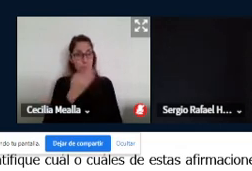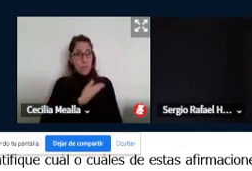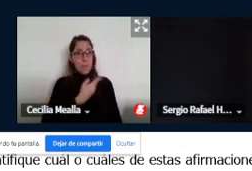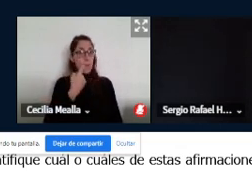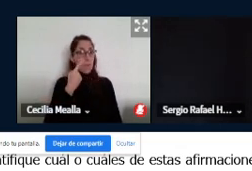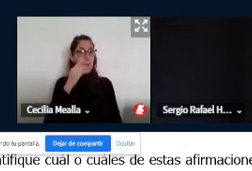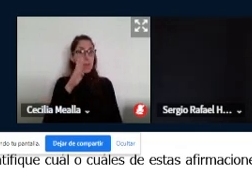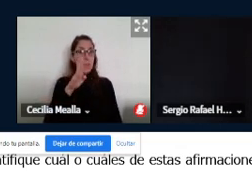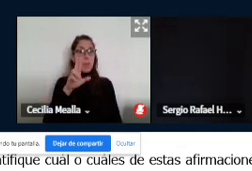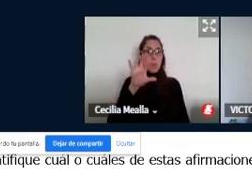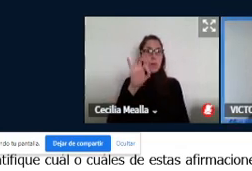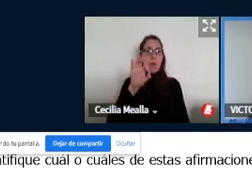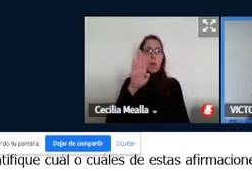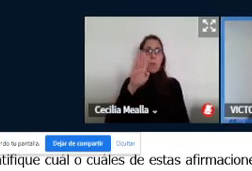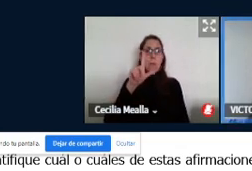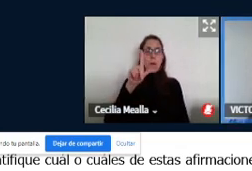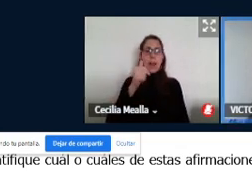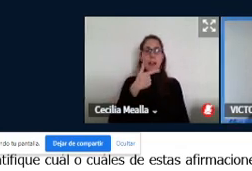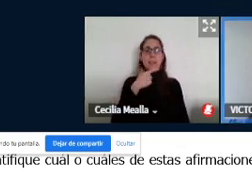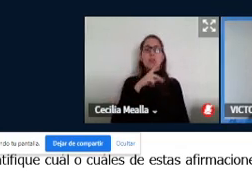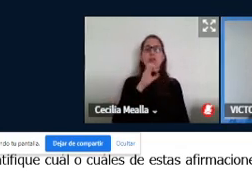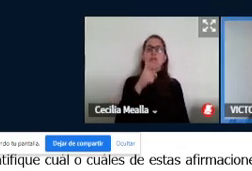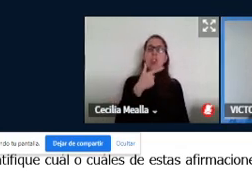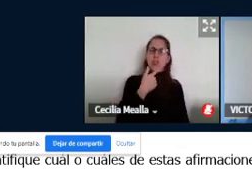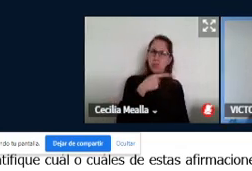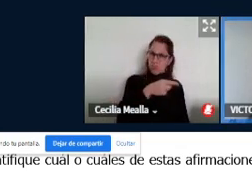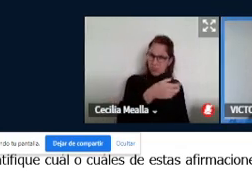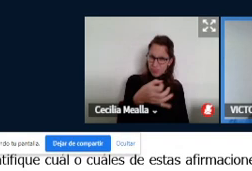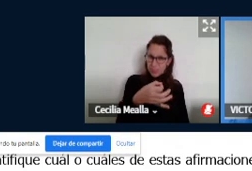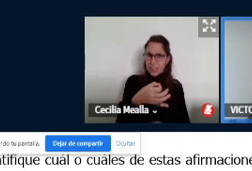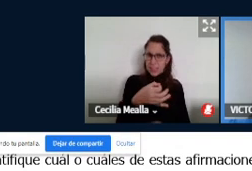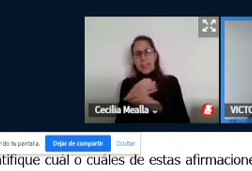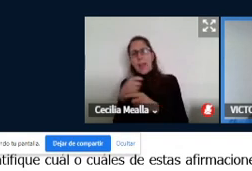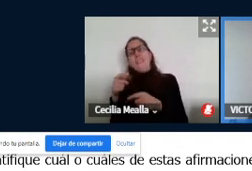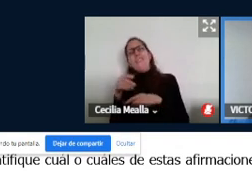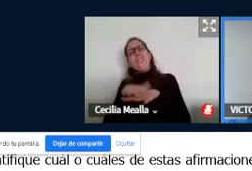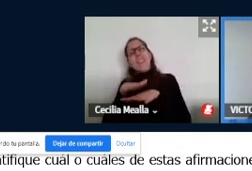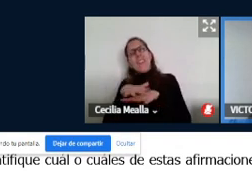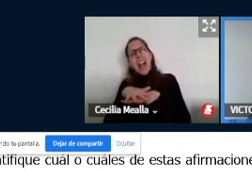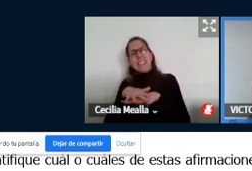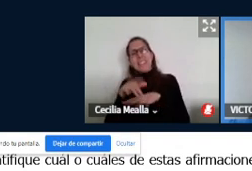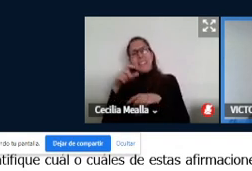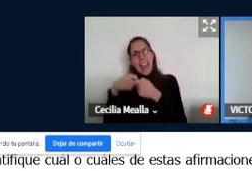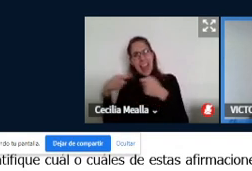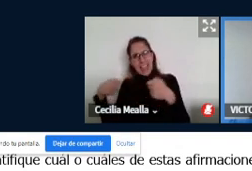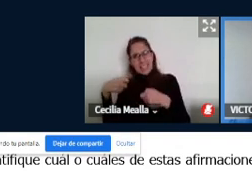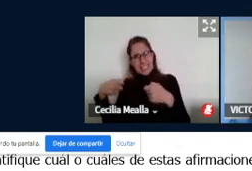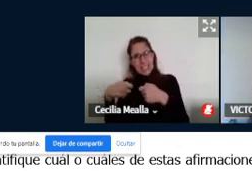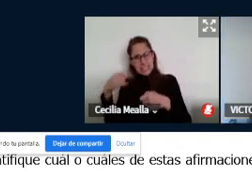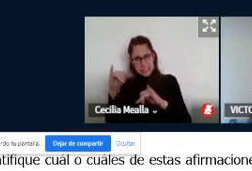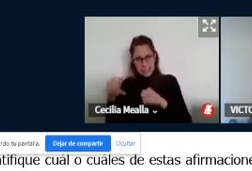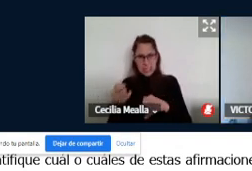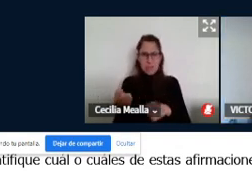Fibroblastos, lean bien. Fibras elásticas, sí. Fibroblastos, ¿qué tejido